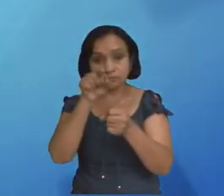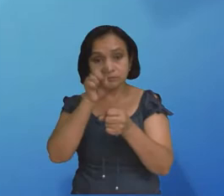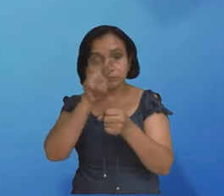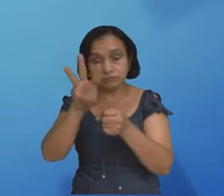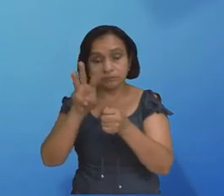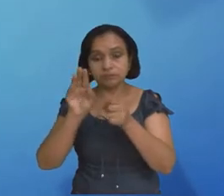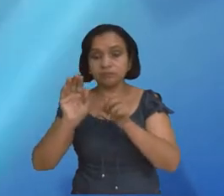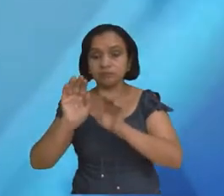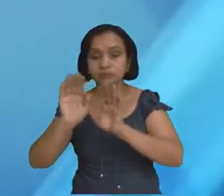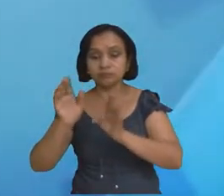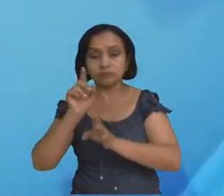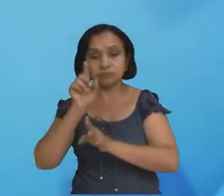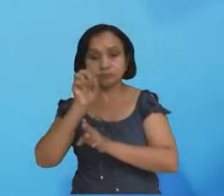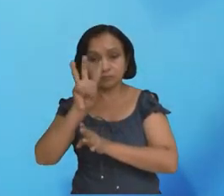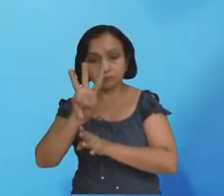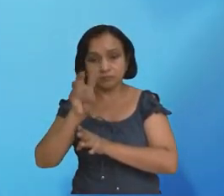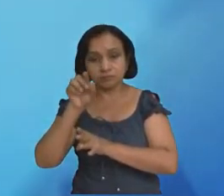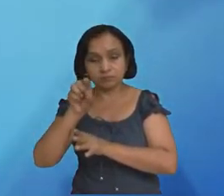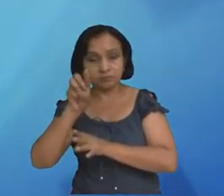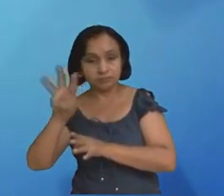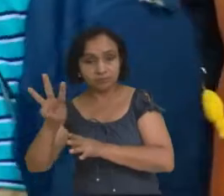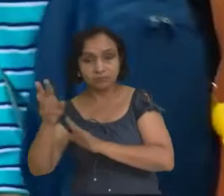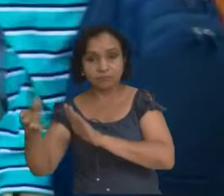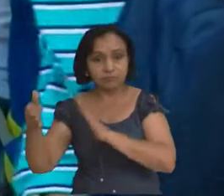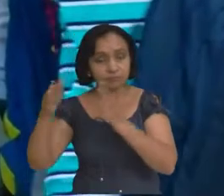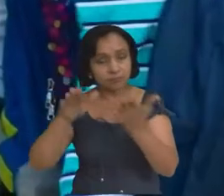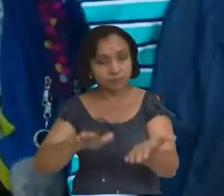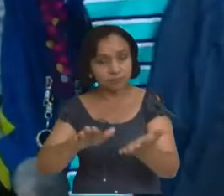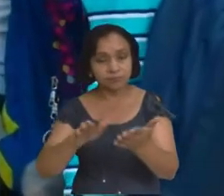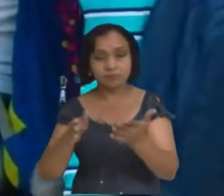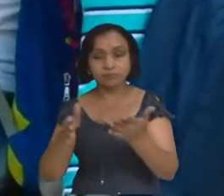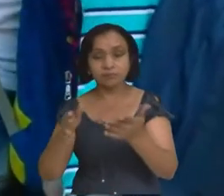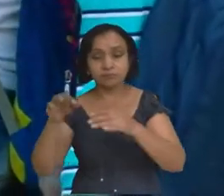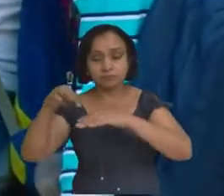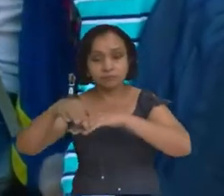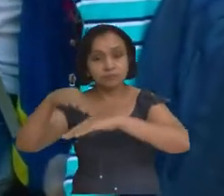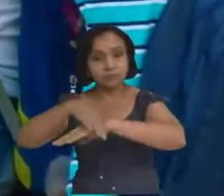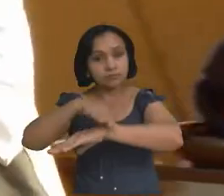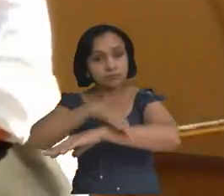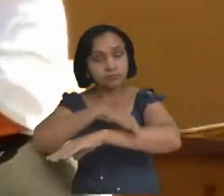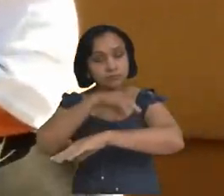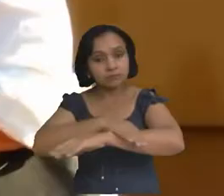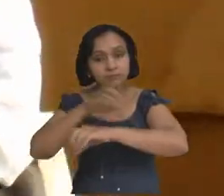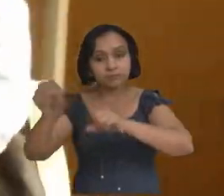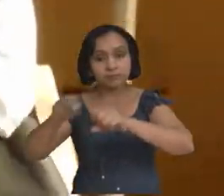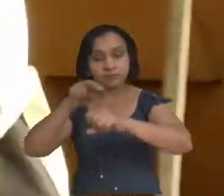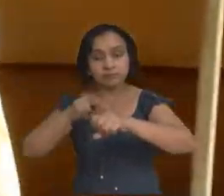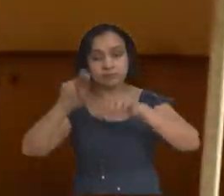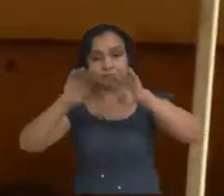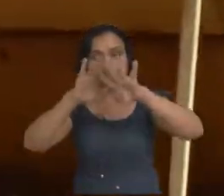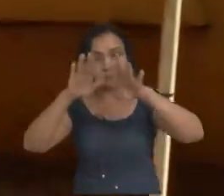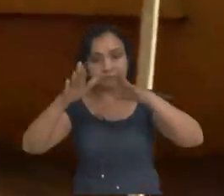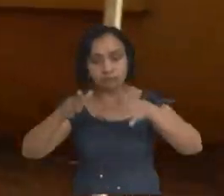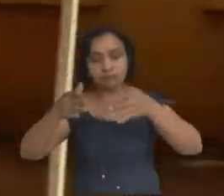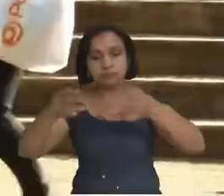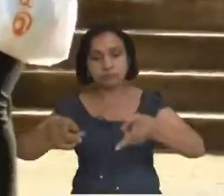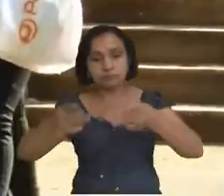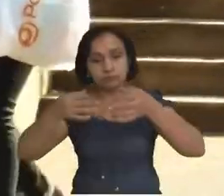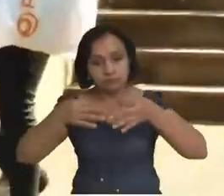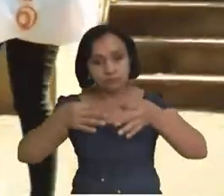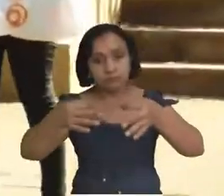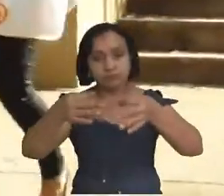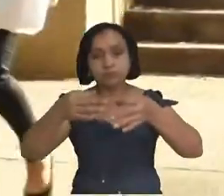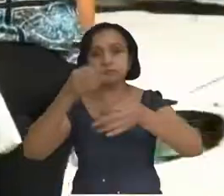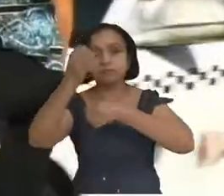niña a las 3:13 de la tarde. La compañera anunció la campaña nacional Mujeres por la Vida, que se mantendrá hasta